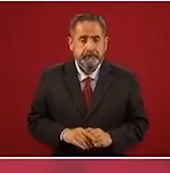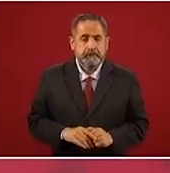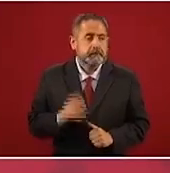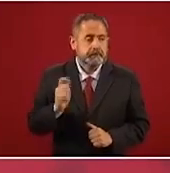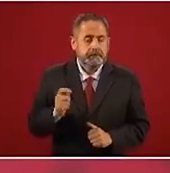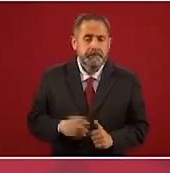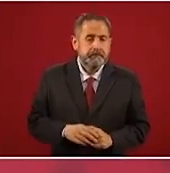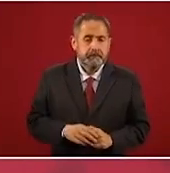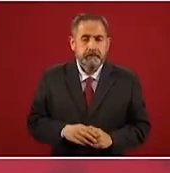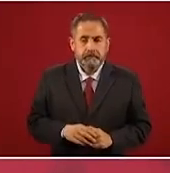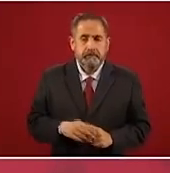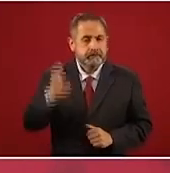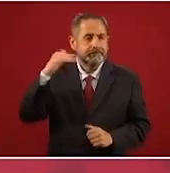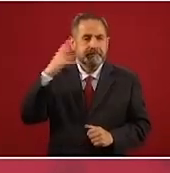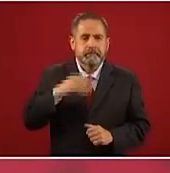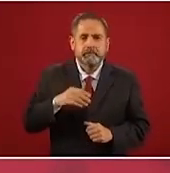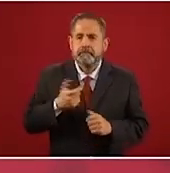una fuga,